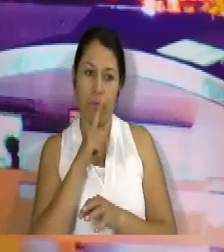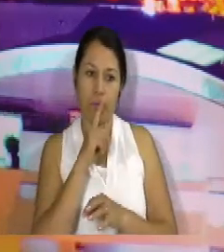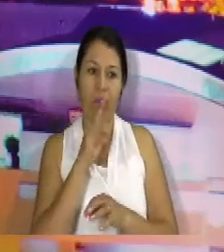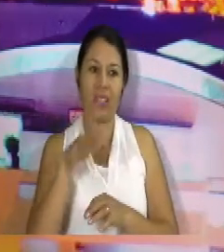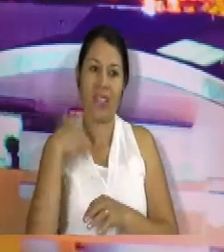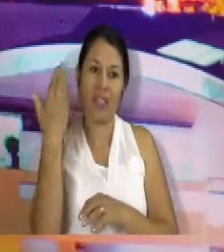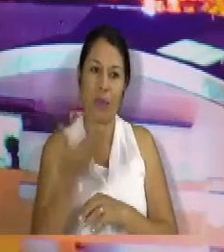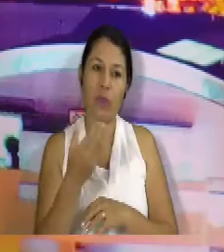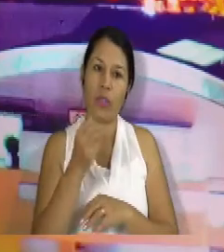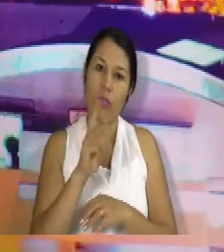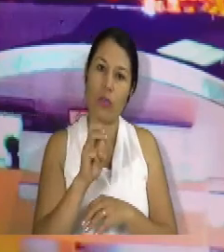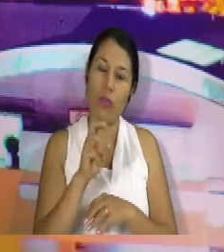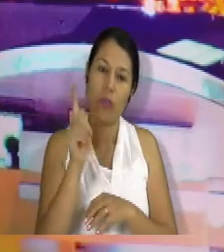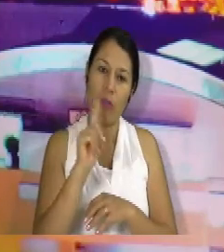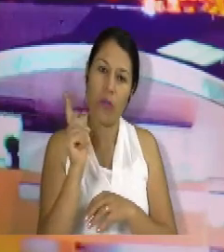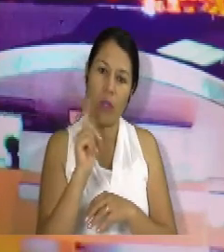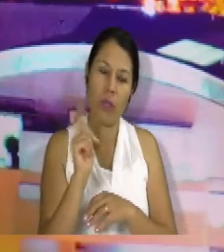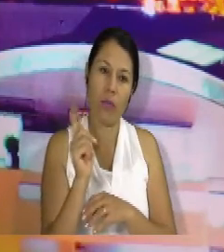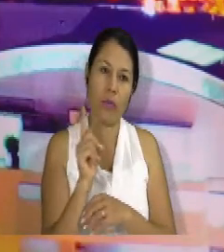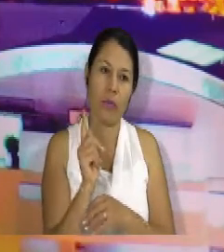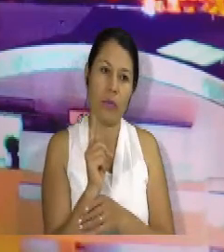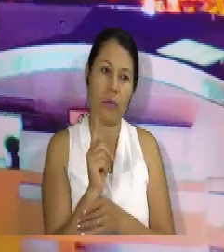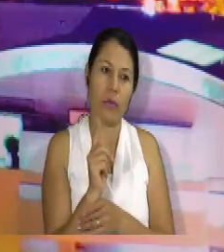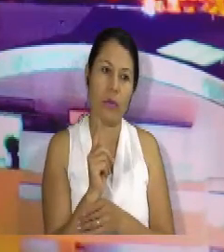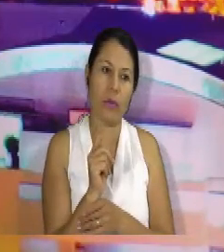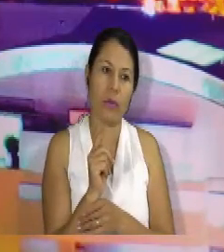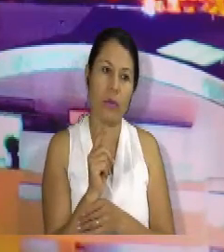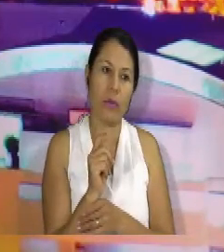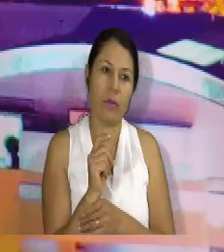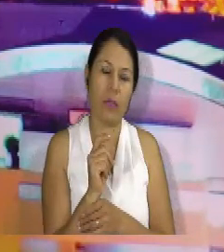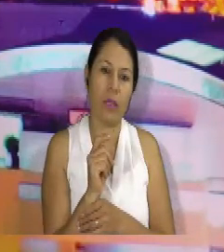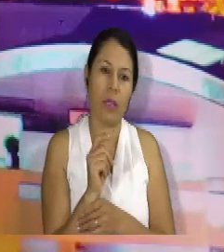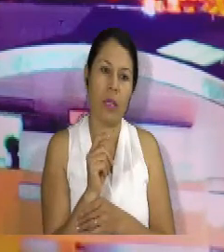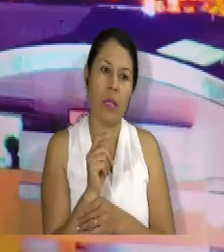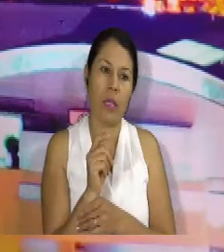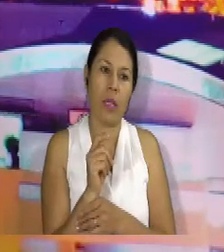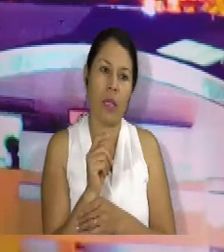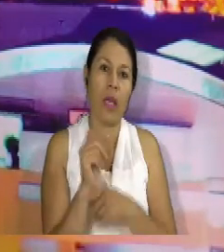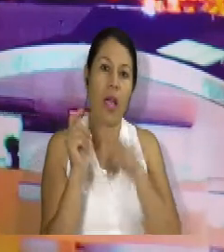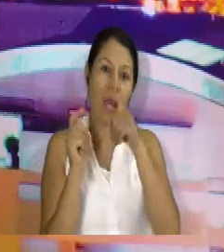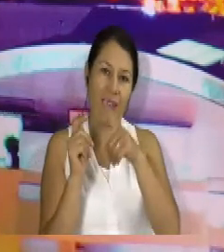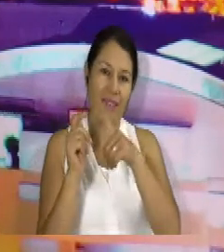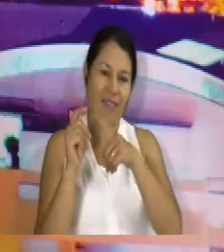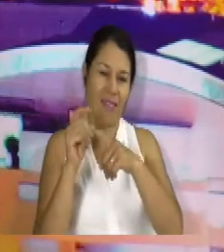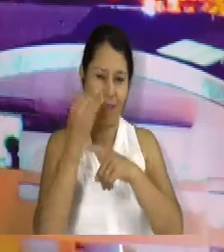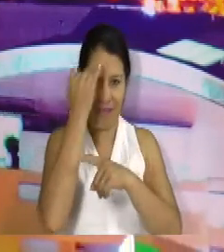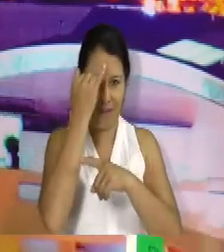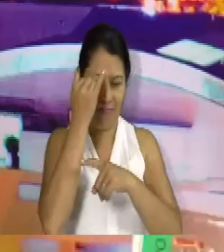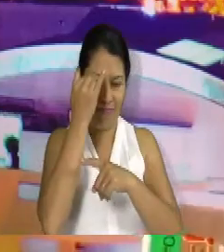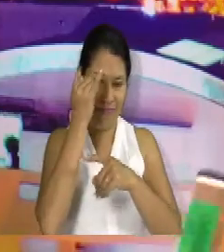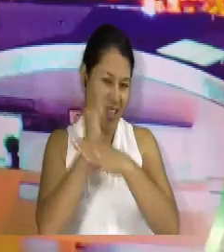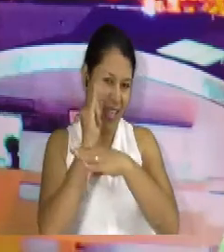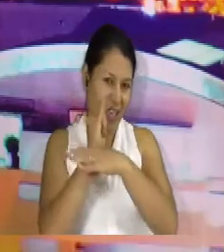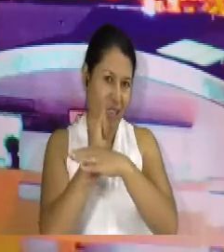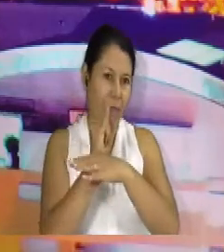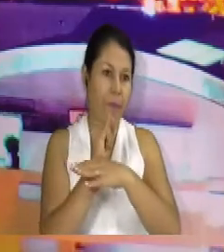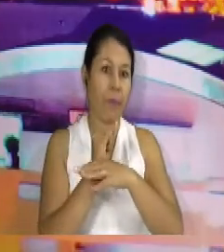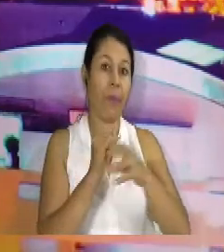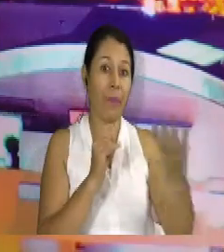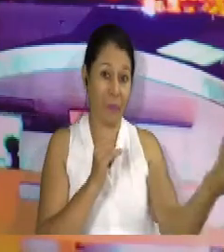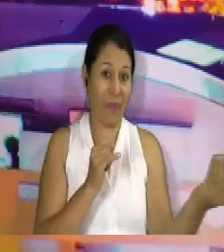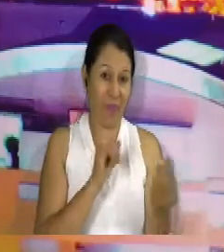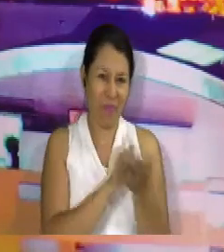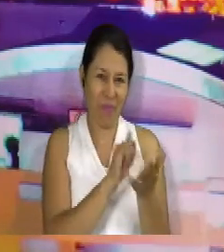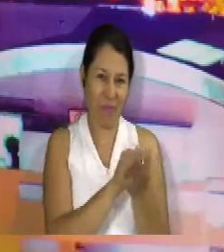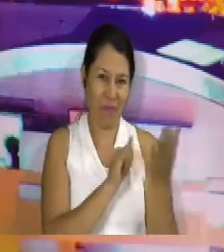Medio, que yo era el secretario técnico, y allí en la diócesis, cuando llegaron ellos como a las 7 de la noche, me dijeron, venga David, queremos, me sacaron